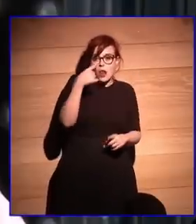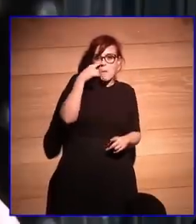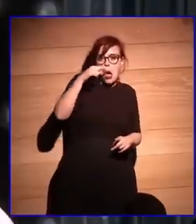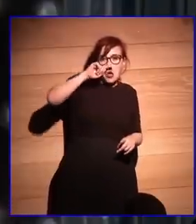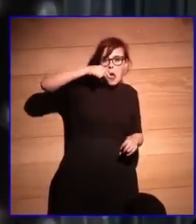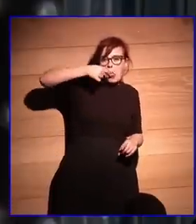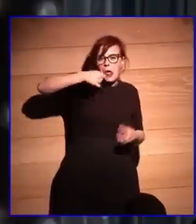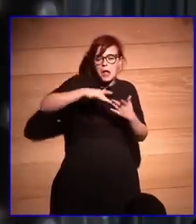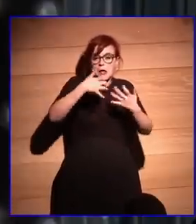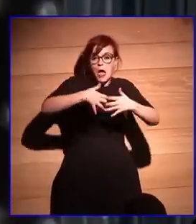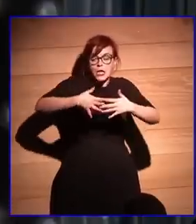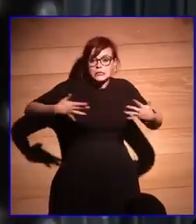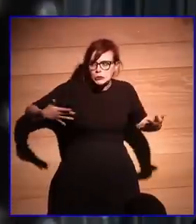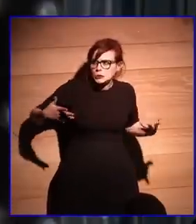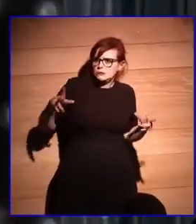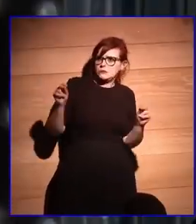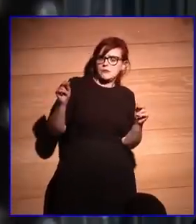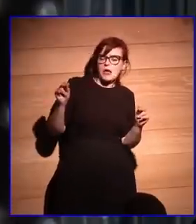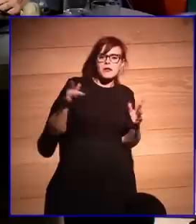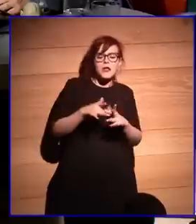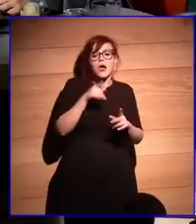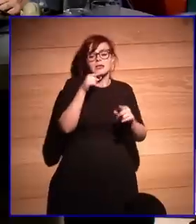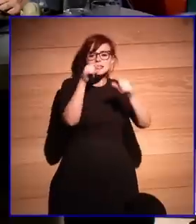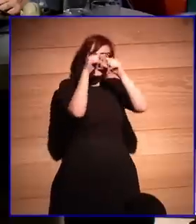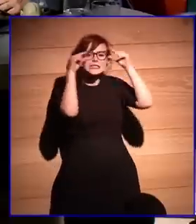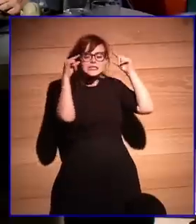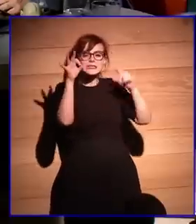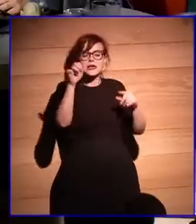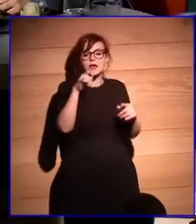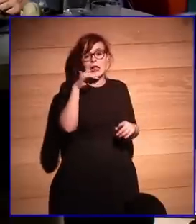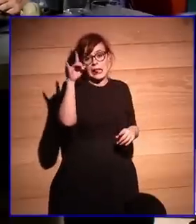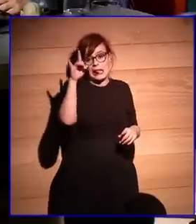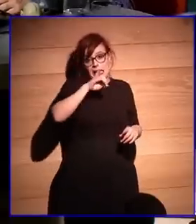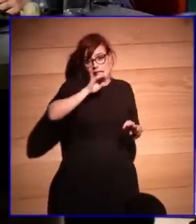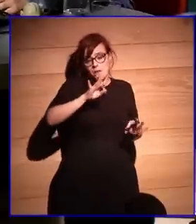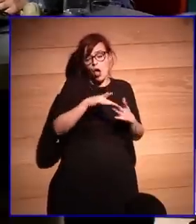contra máquinas y tú dices... Pero no era Samuel L. Jackson, pero bueno, sí.